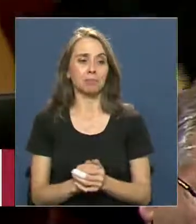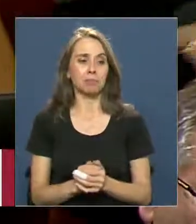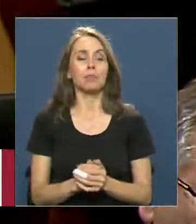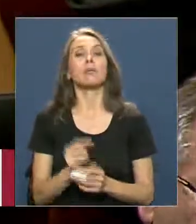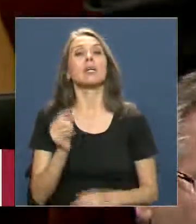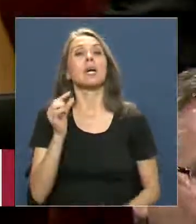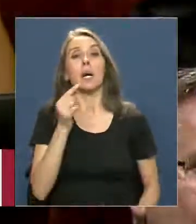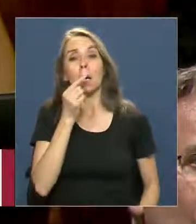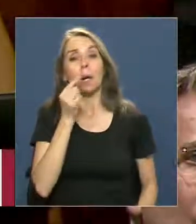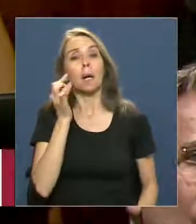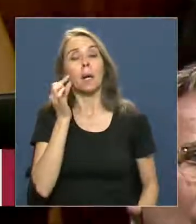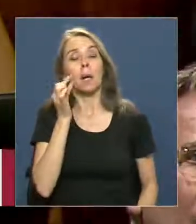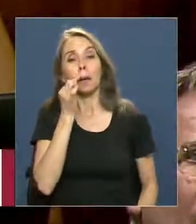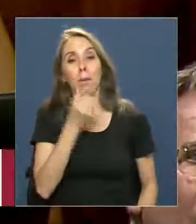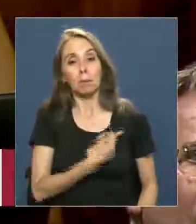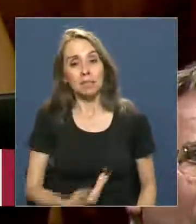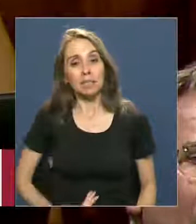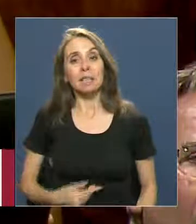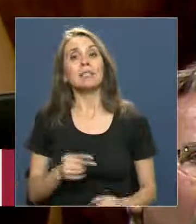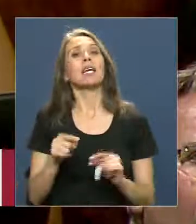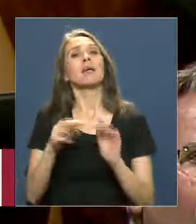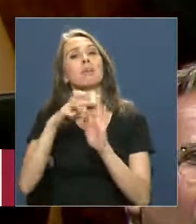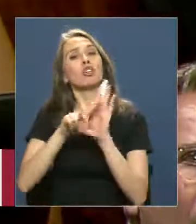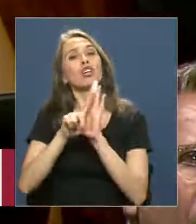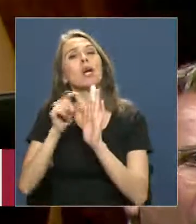Presidenta, respecto del fondo del proyecto de ley.